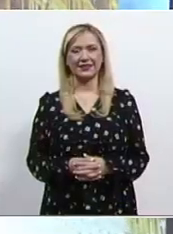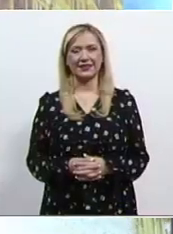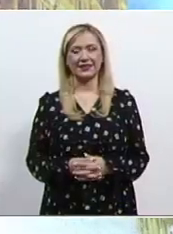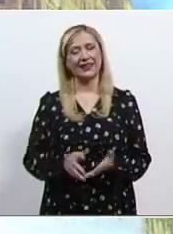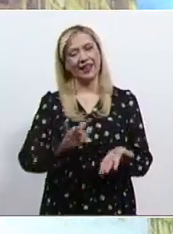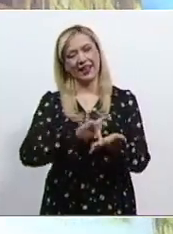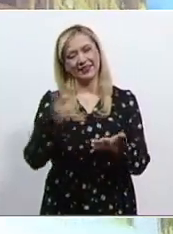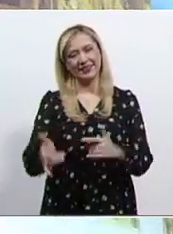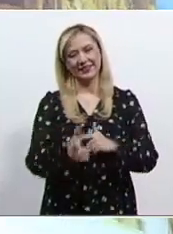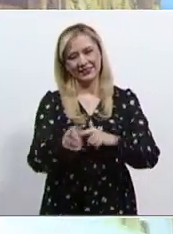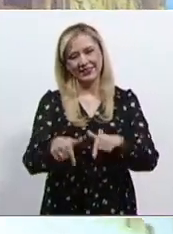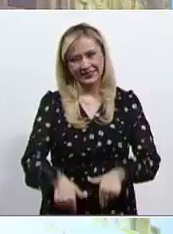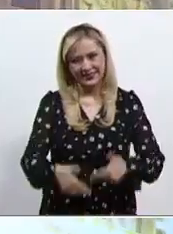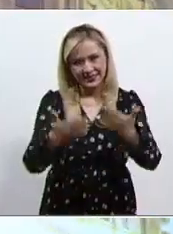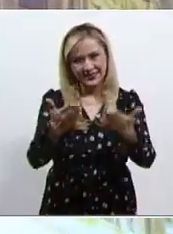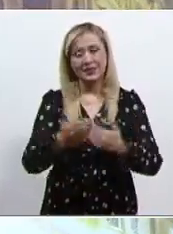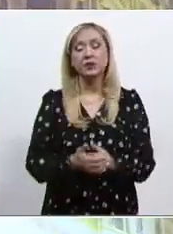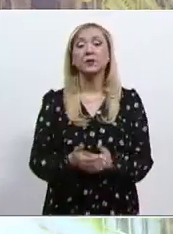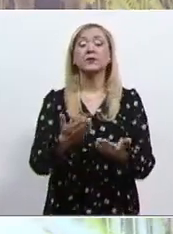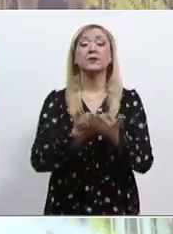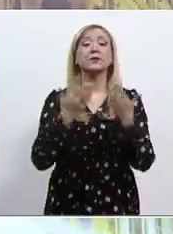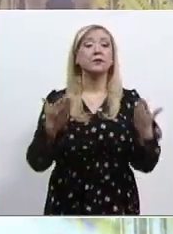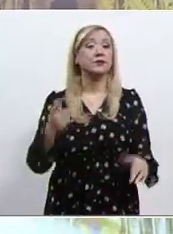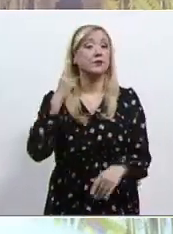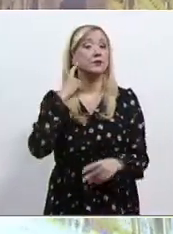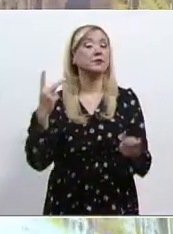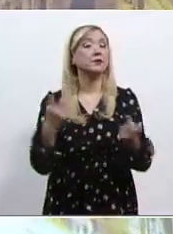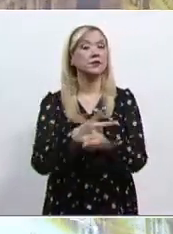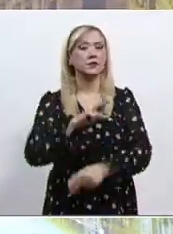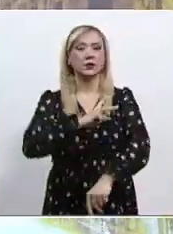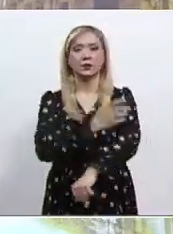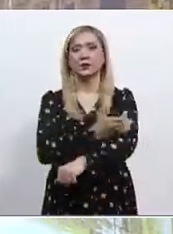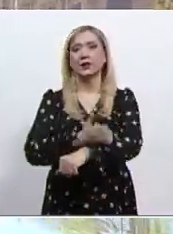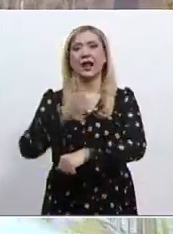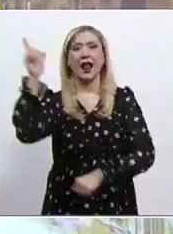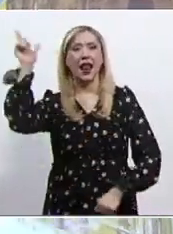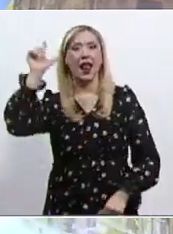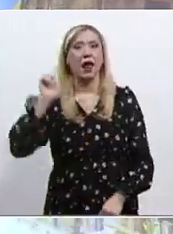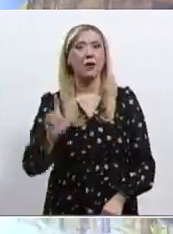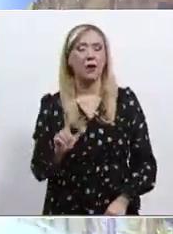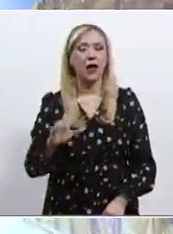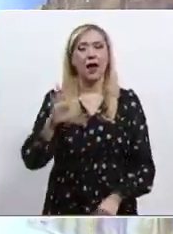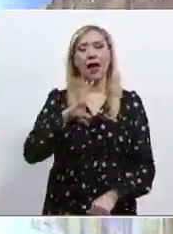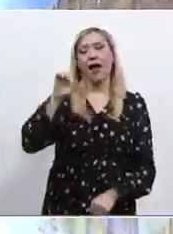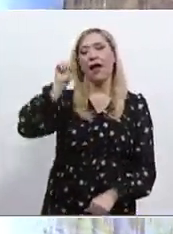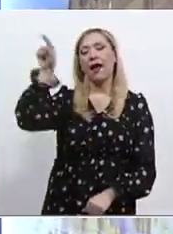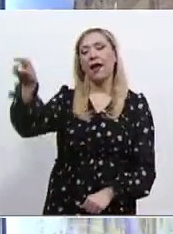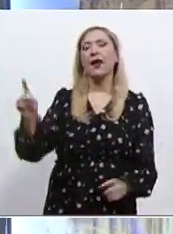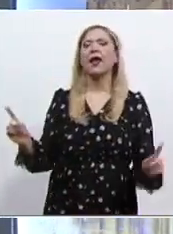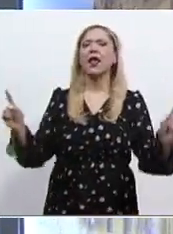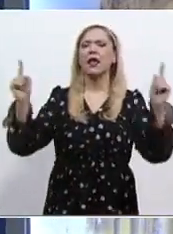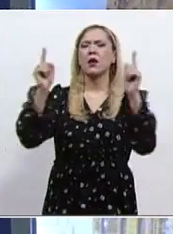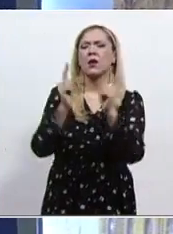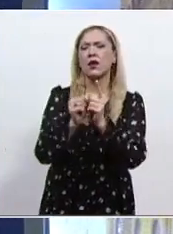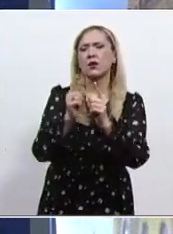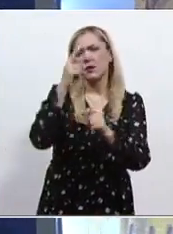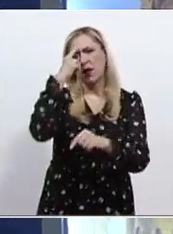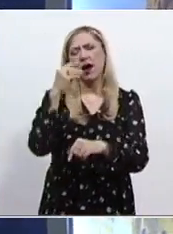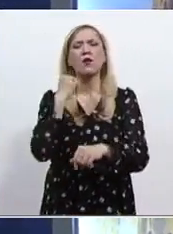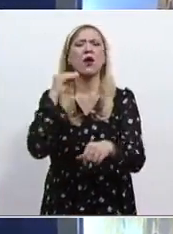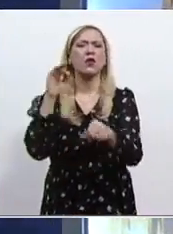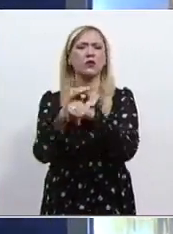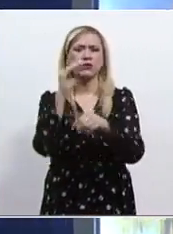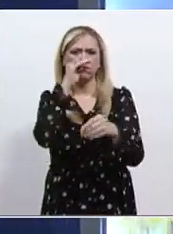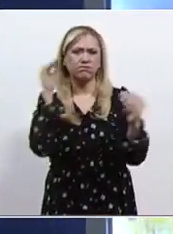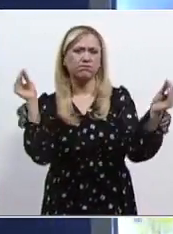Gracias por continuar con nosotros ahora vamos con nuestra compañera Laura Murillo quien tiene detalles del encuentro de defensoras y Defensores electorales